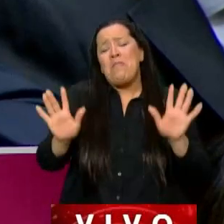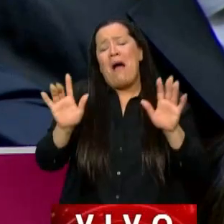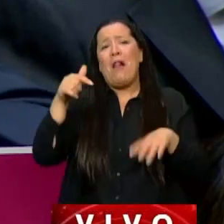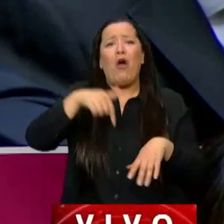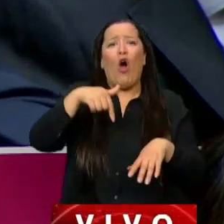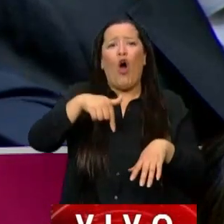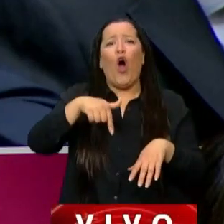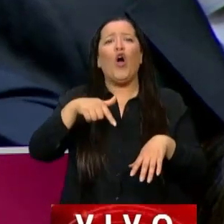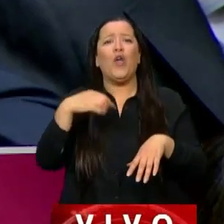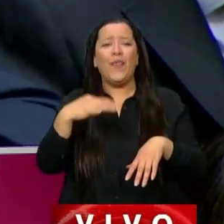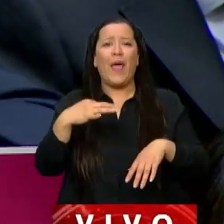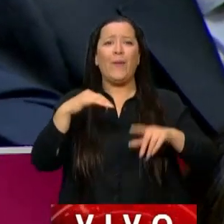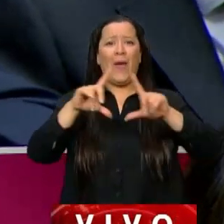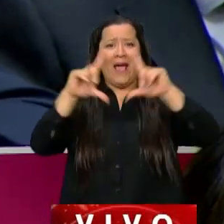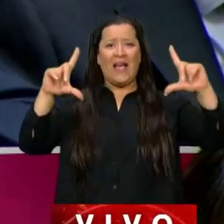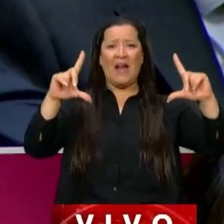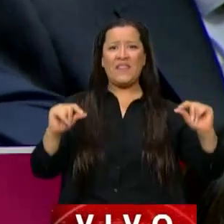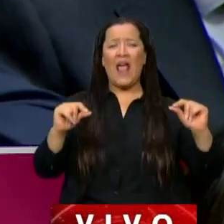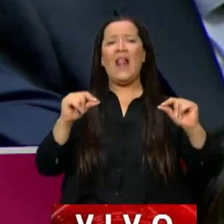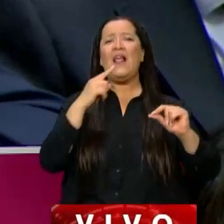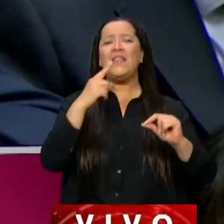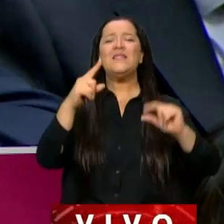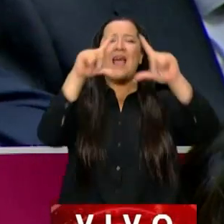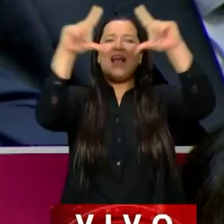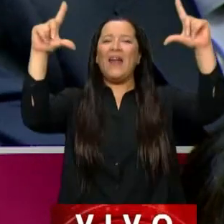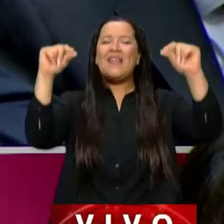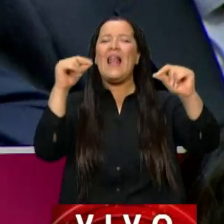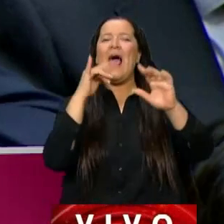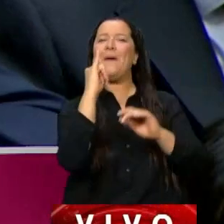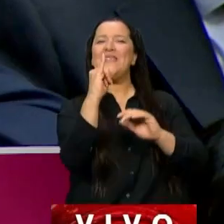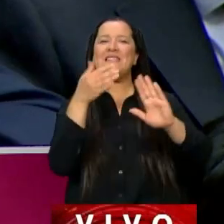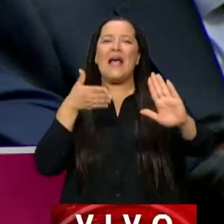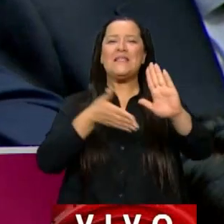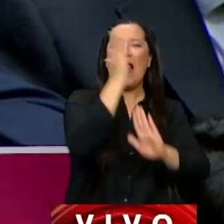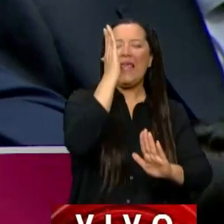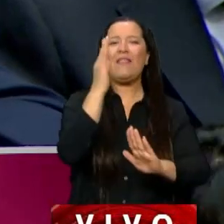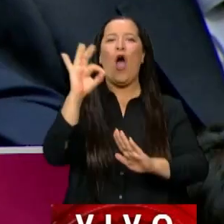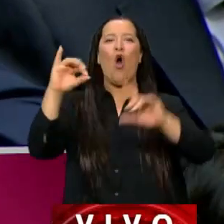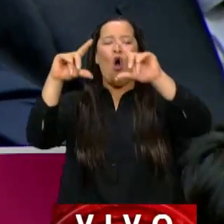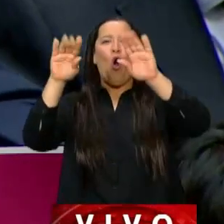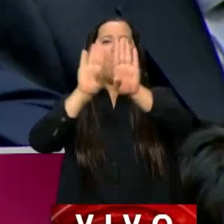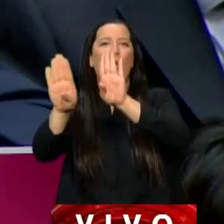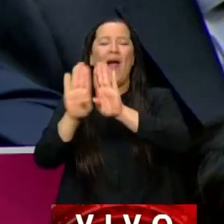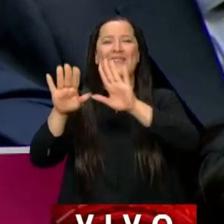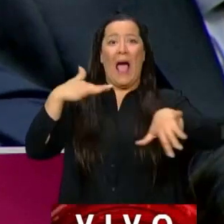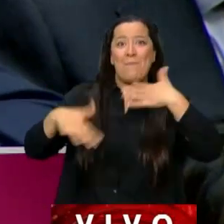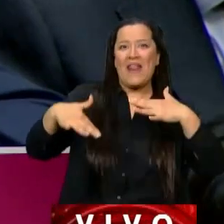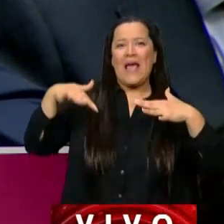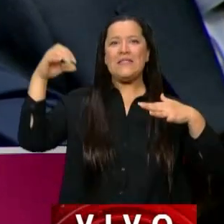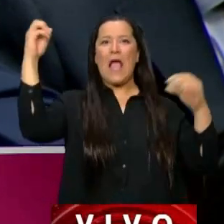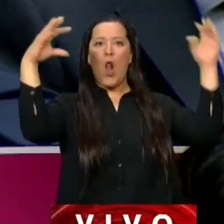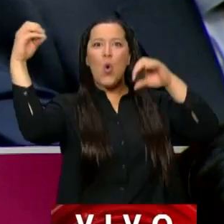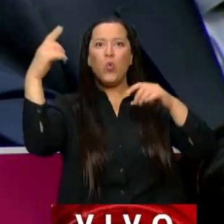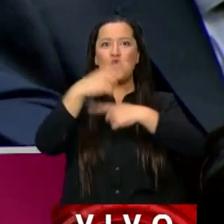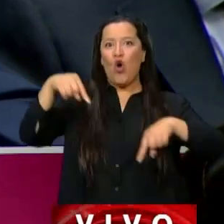hoy tengan que estar los carteles indicando la salida, que debe haber puertas de emergencia, que tenga que haber luces y toda una serie